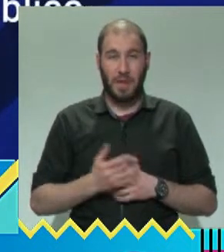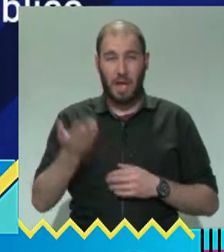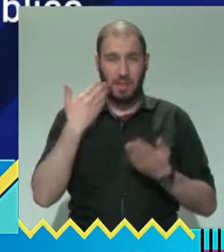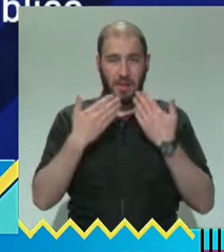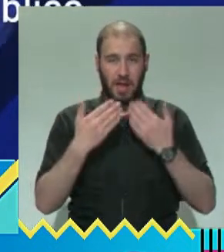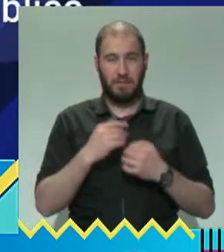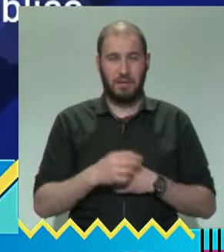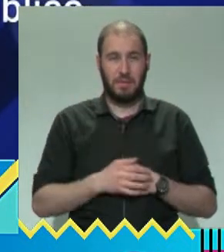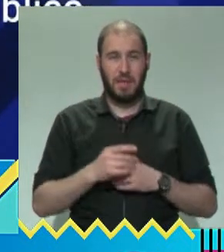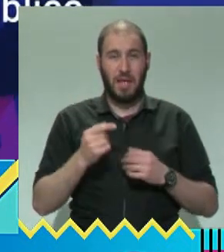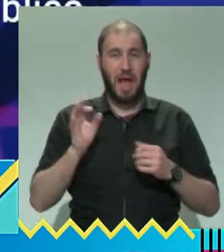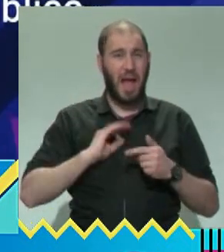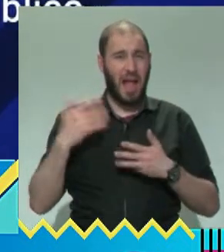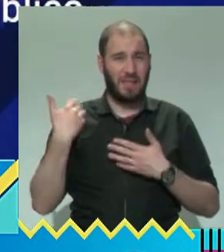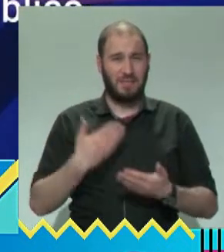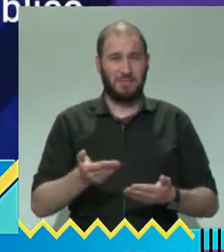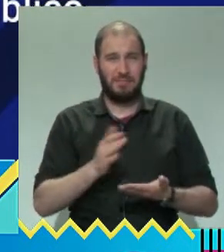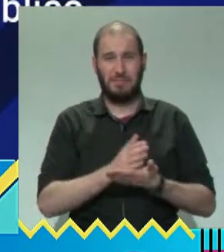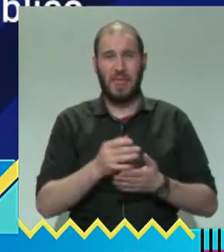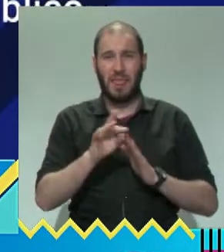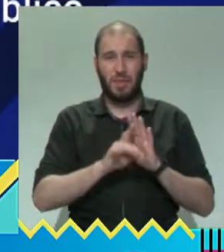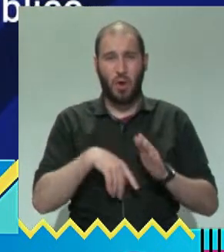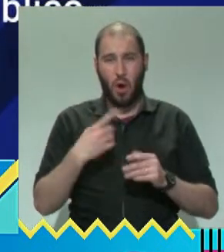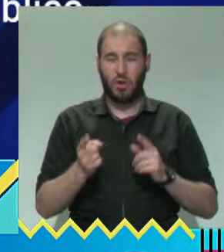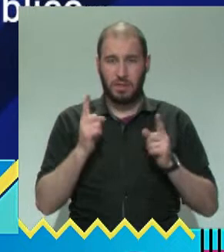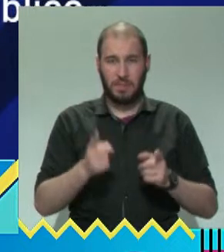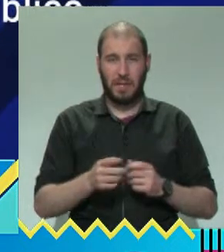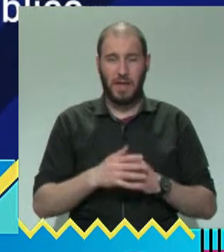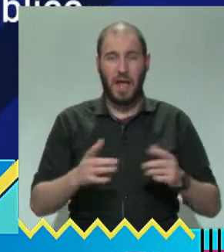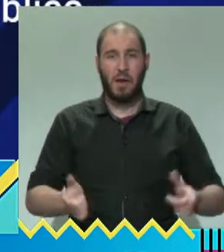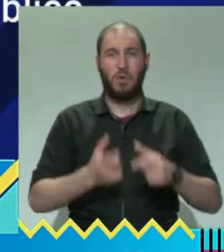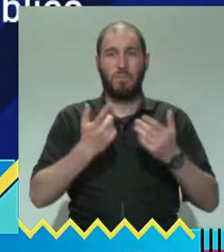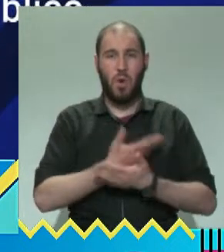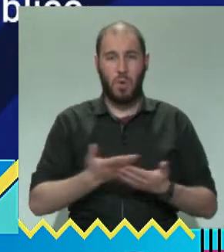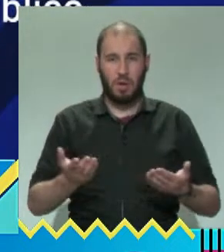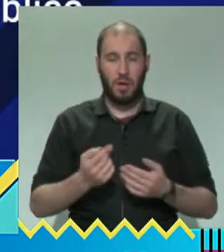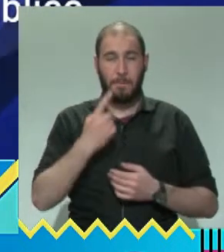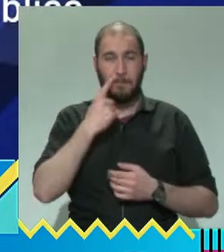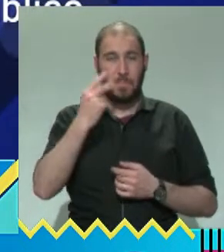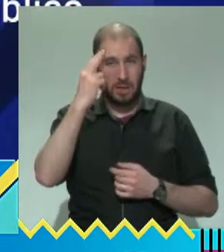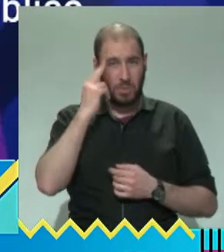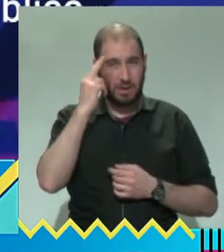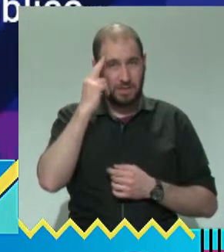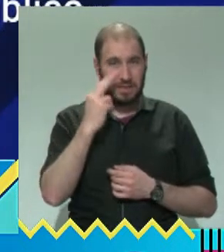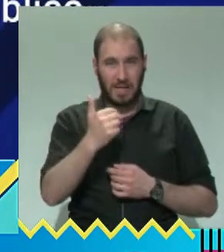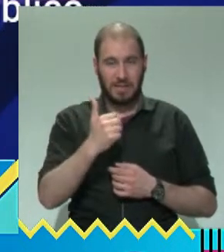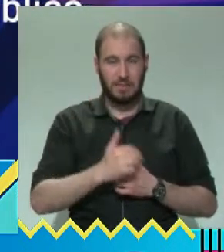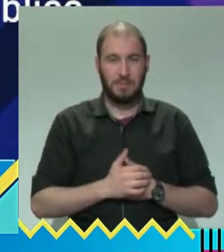¿no? Pasa esa cantidad de años en el medio. Otro dato que tiene que ver con el arbolado público es que en